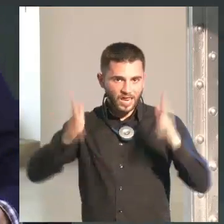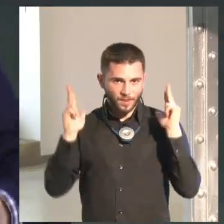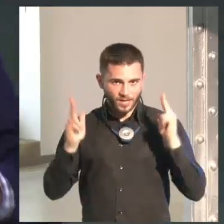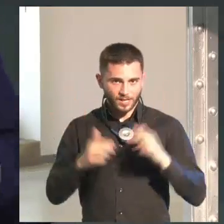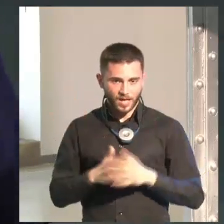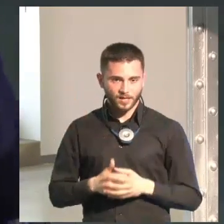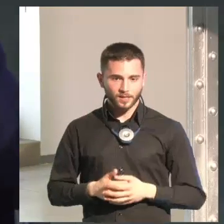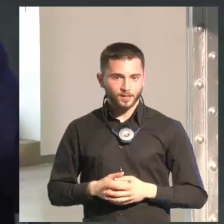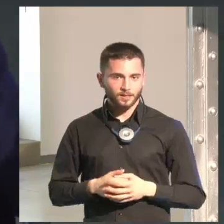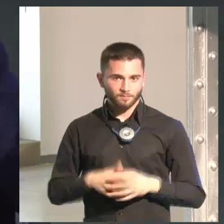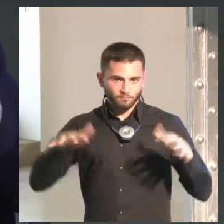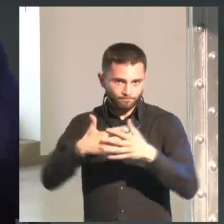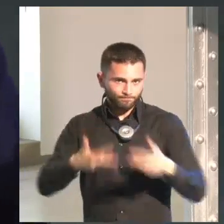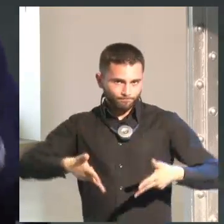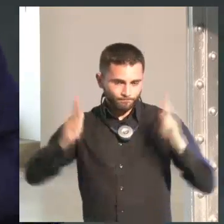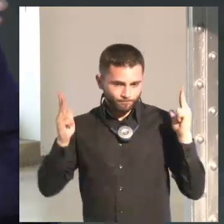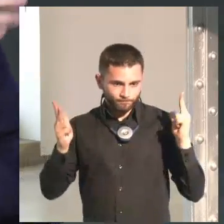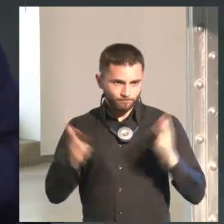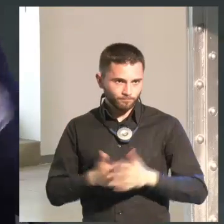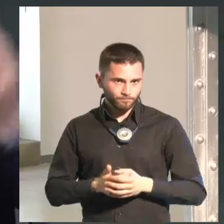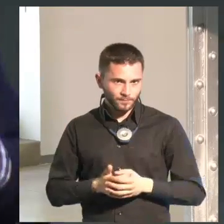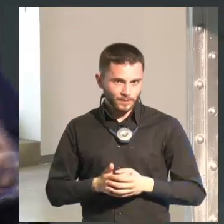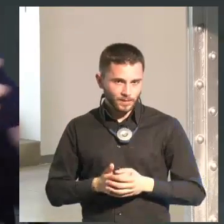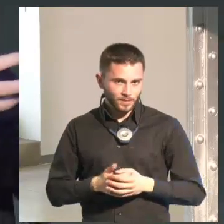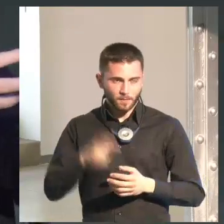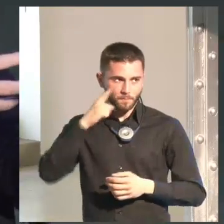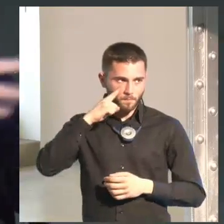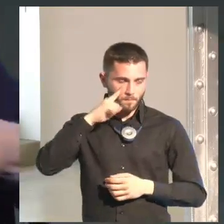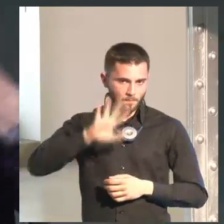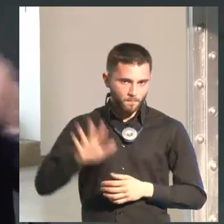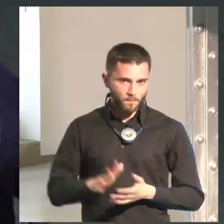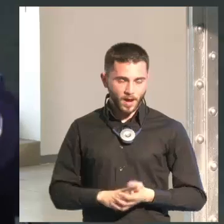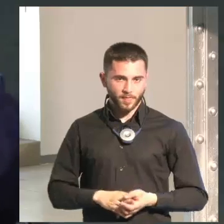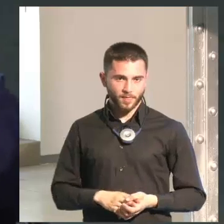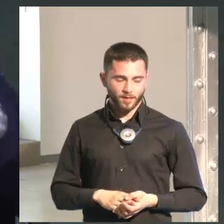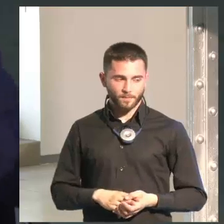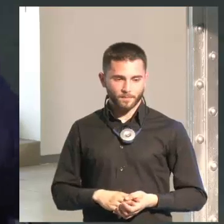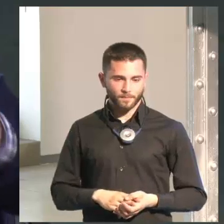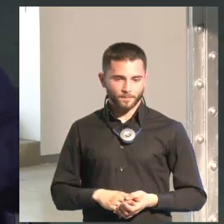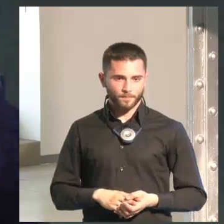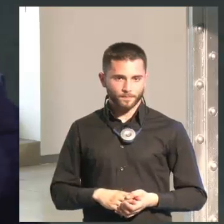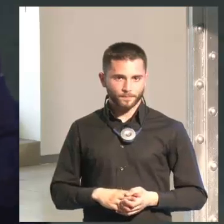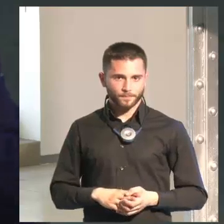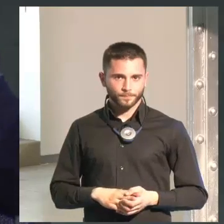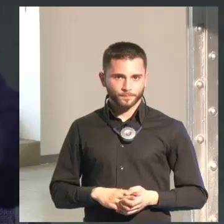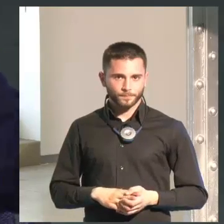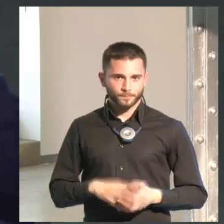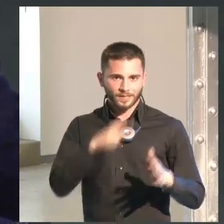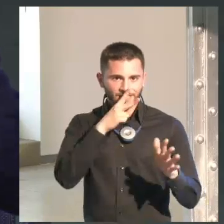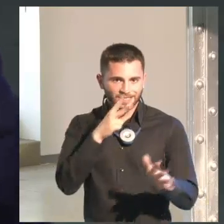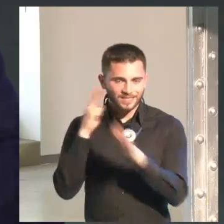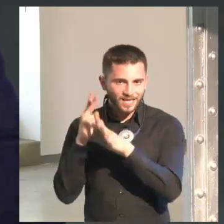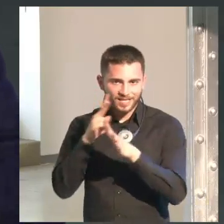apuntemos a lo nuevo. Por lo tanto, esto parece que es una cosa en la que se viene, miras cada 7, 8 años se produce